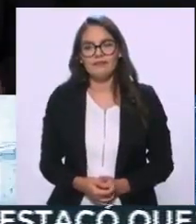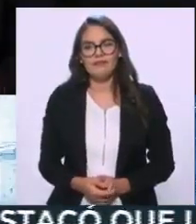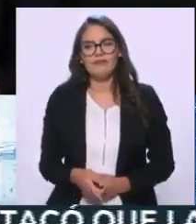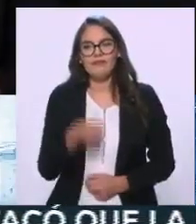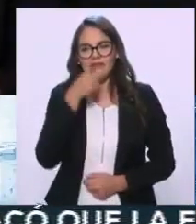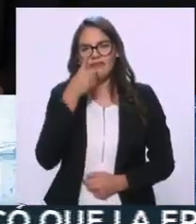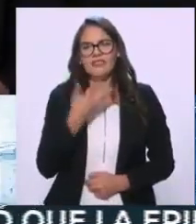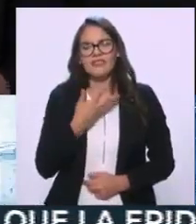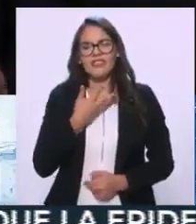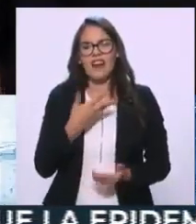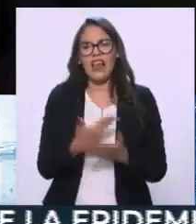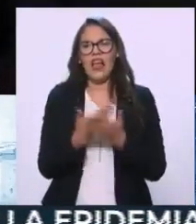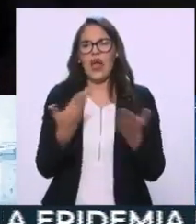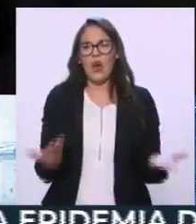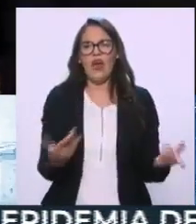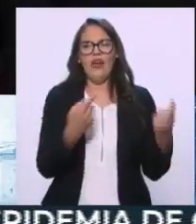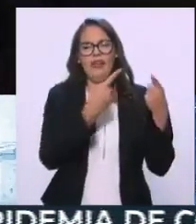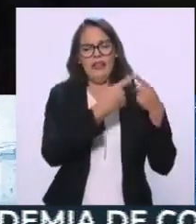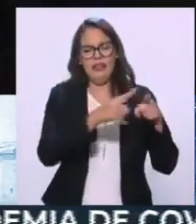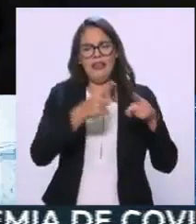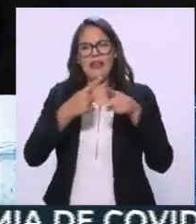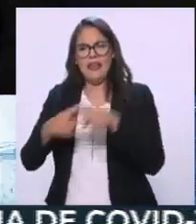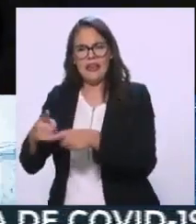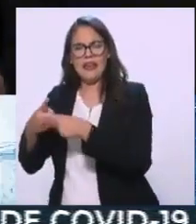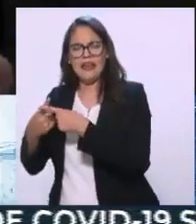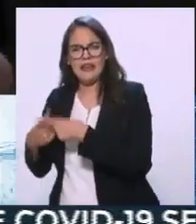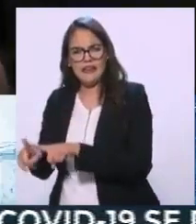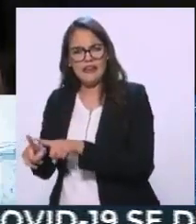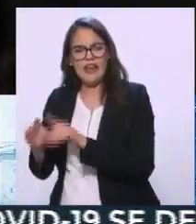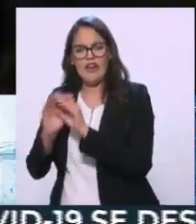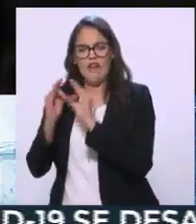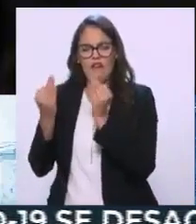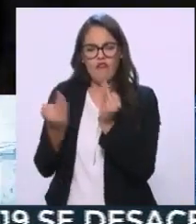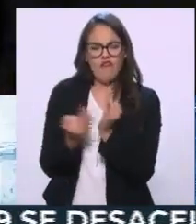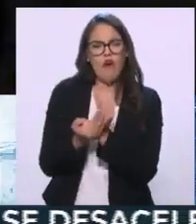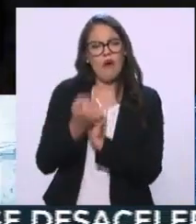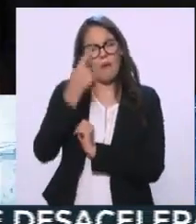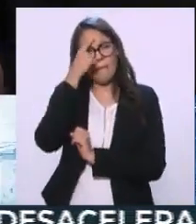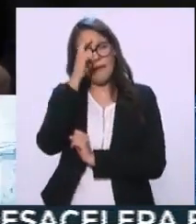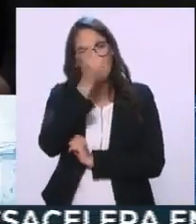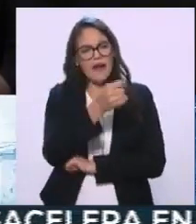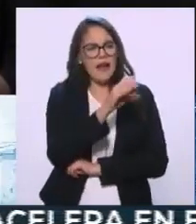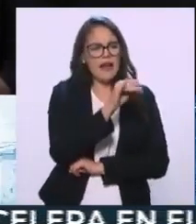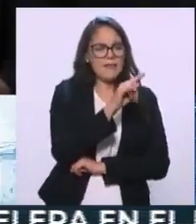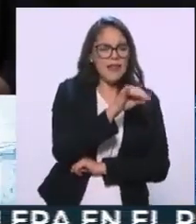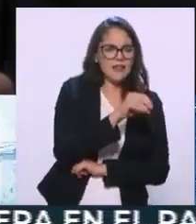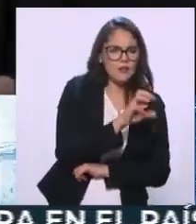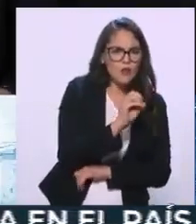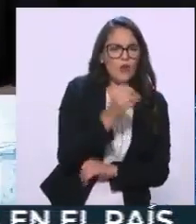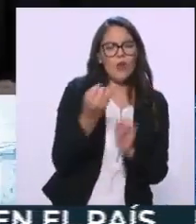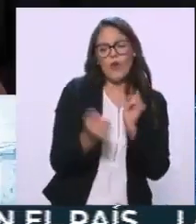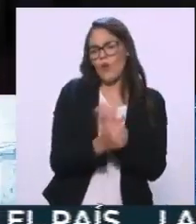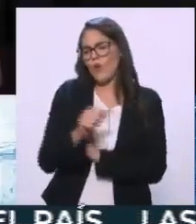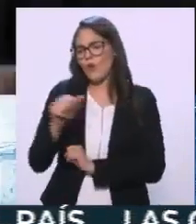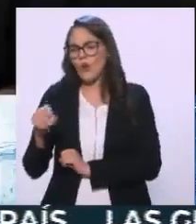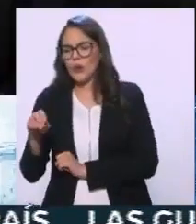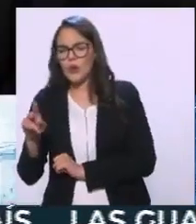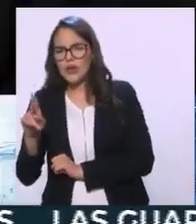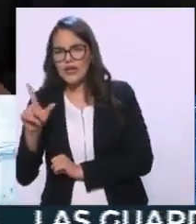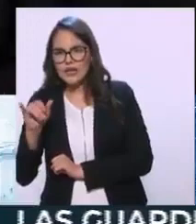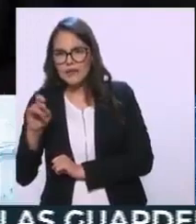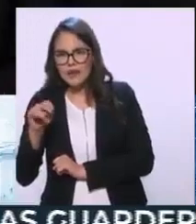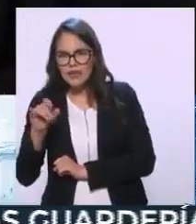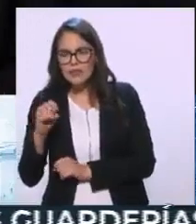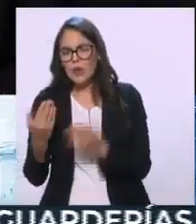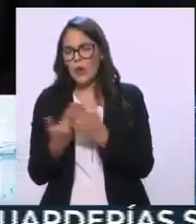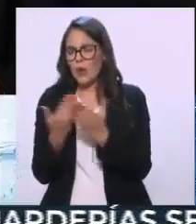nuevos dispositivos del propio neoliberalismo, del capitalismo en esa forma, para